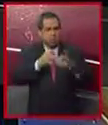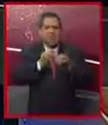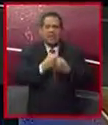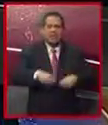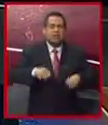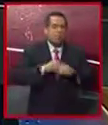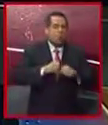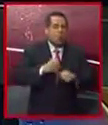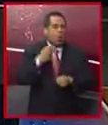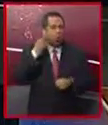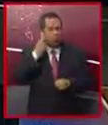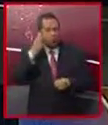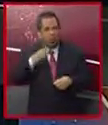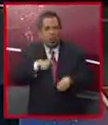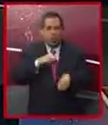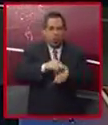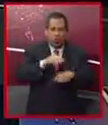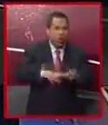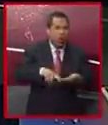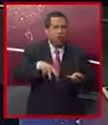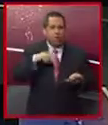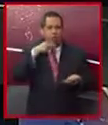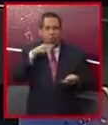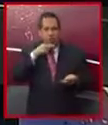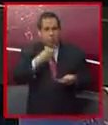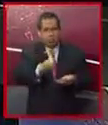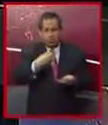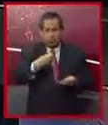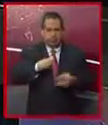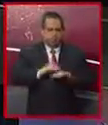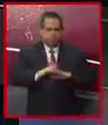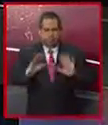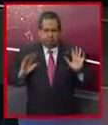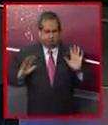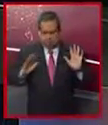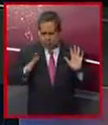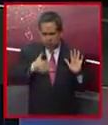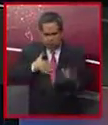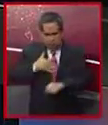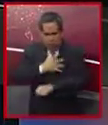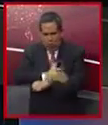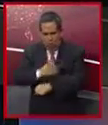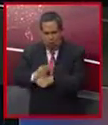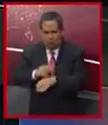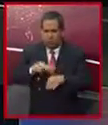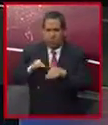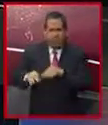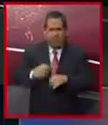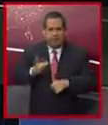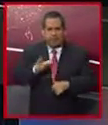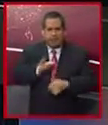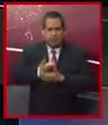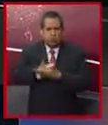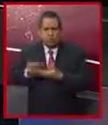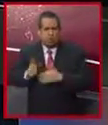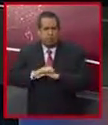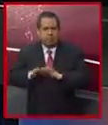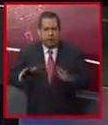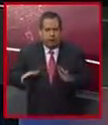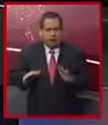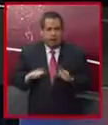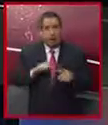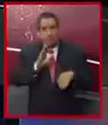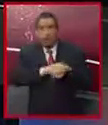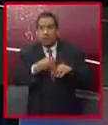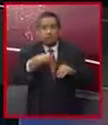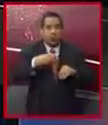los seguros de vida, al bono navideño que se dieron todas las fracciones parlamentarias y nos hemos opuesto sistemáticamente a las famosas subvenciones